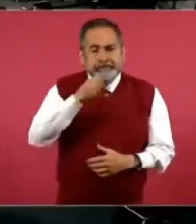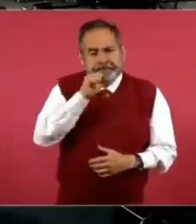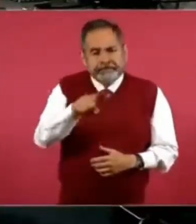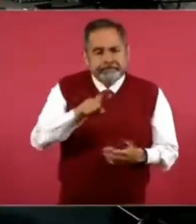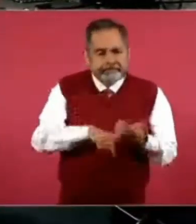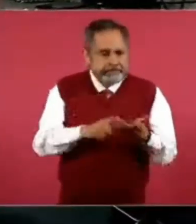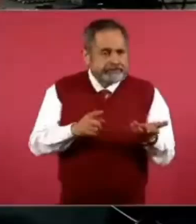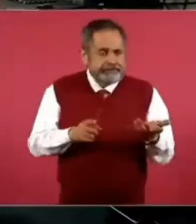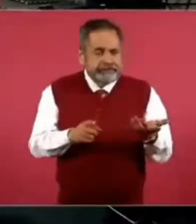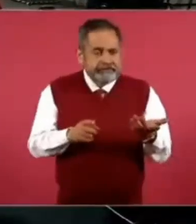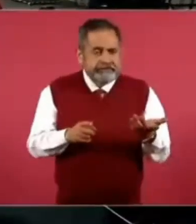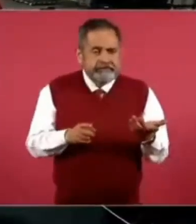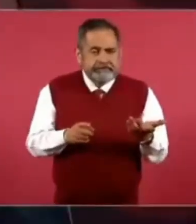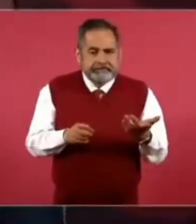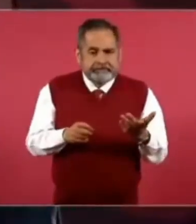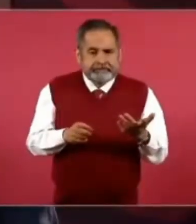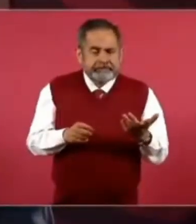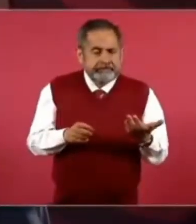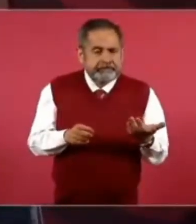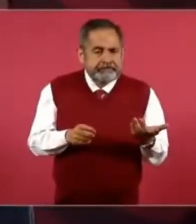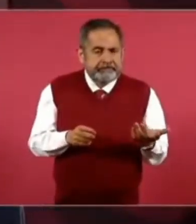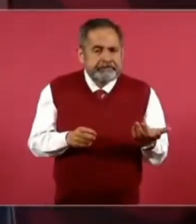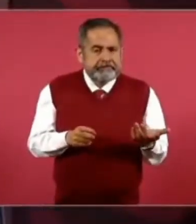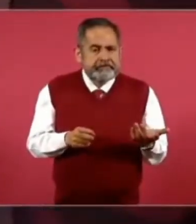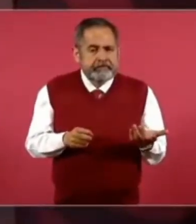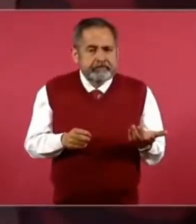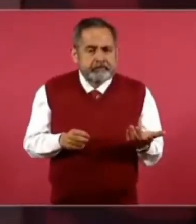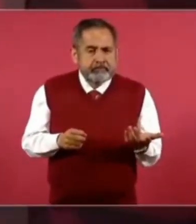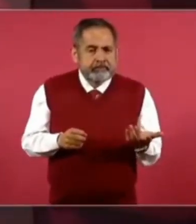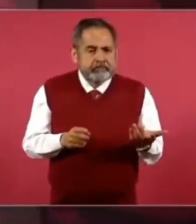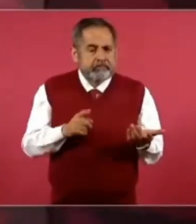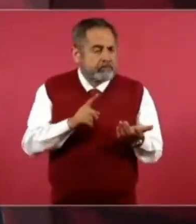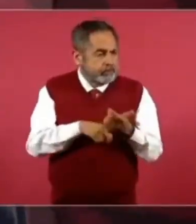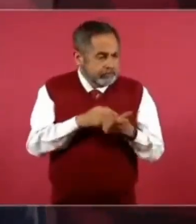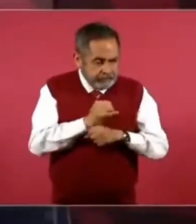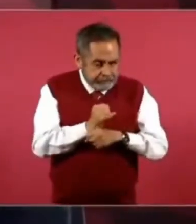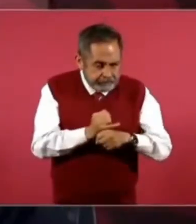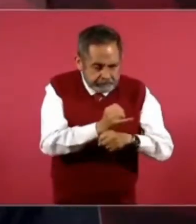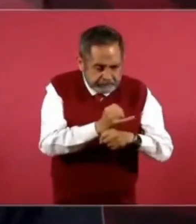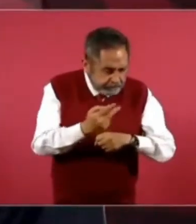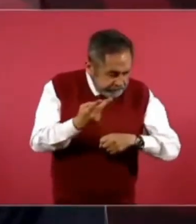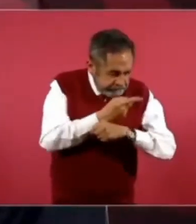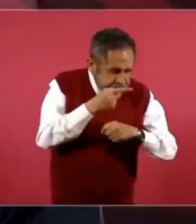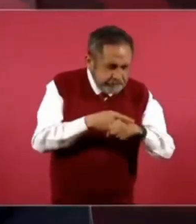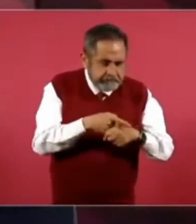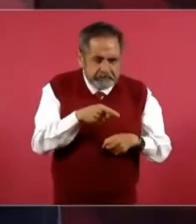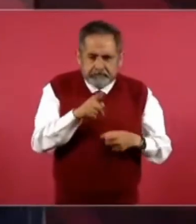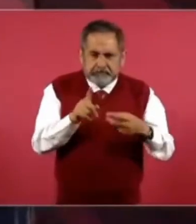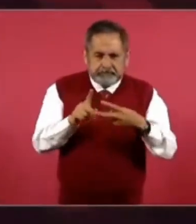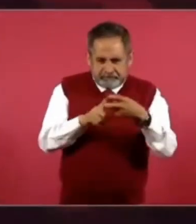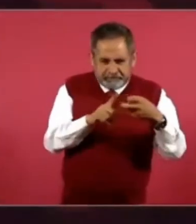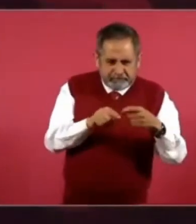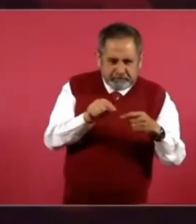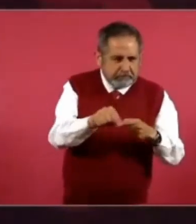Y también la investigación sobre los desaparecidos,